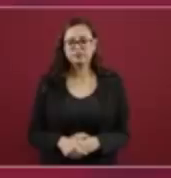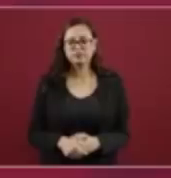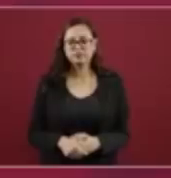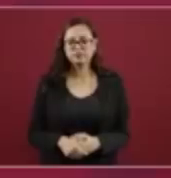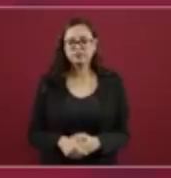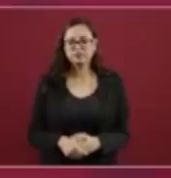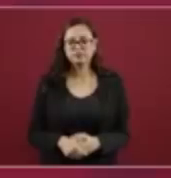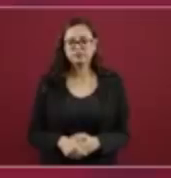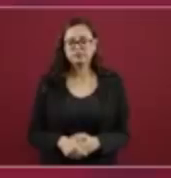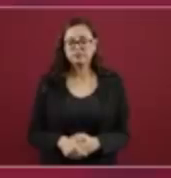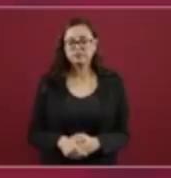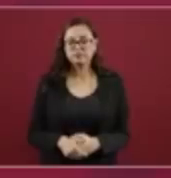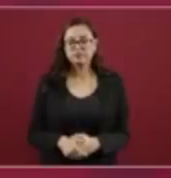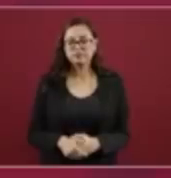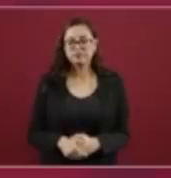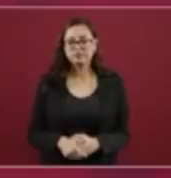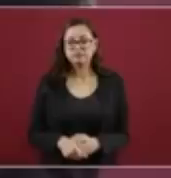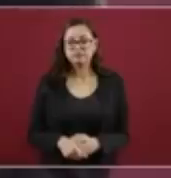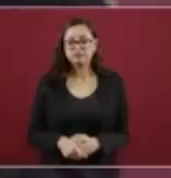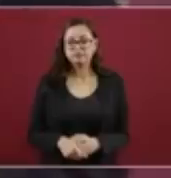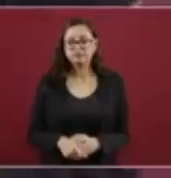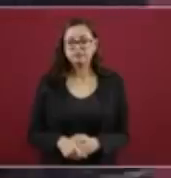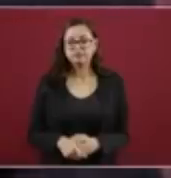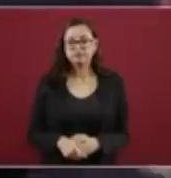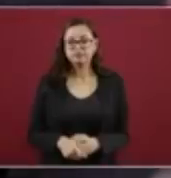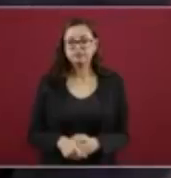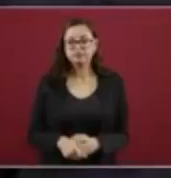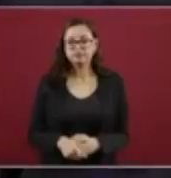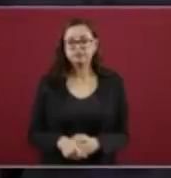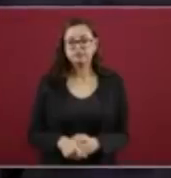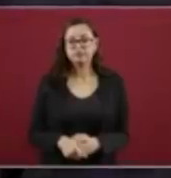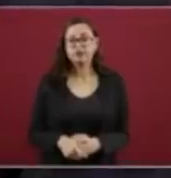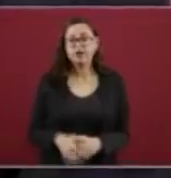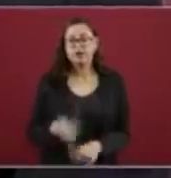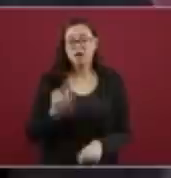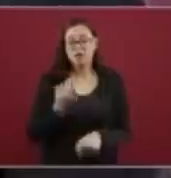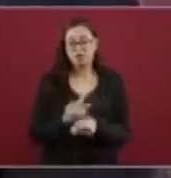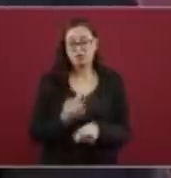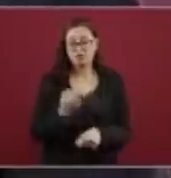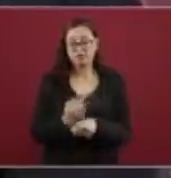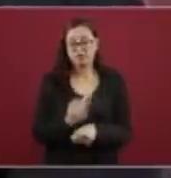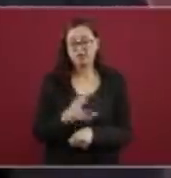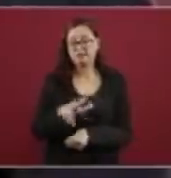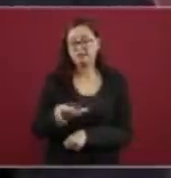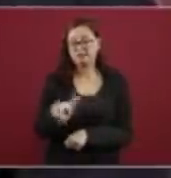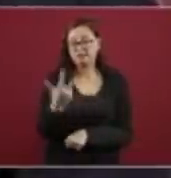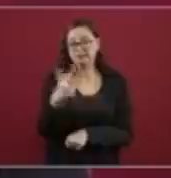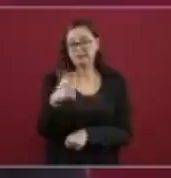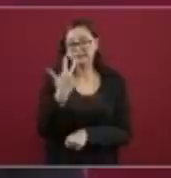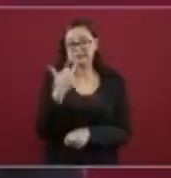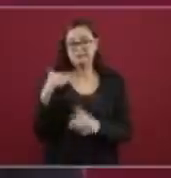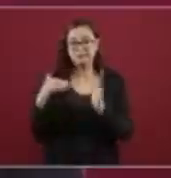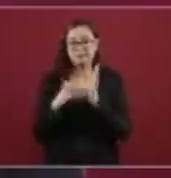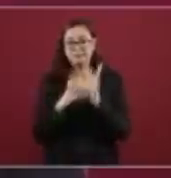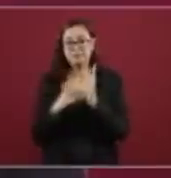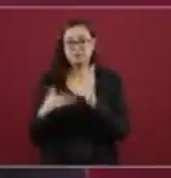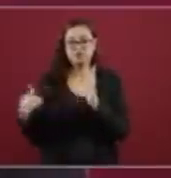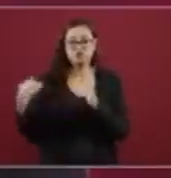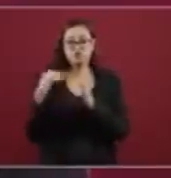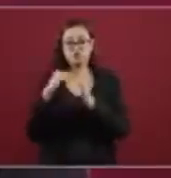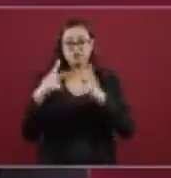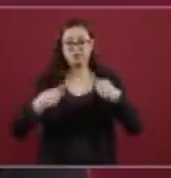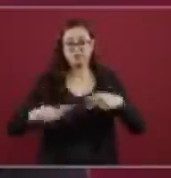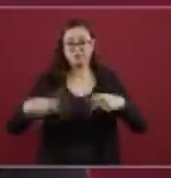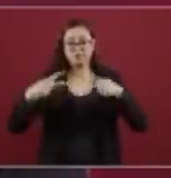directa apoyos a más de 13 millones de